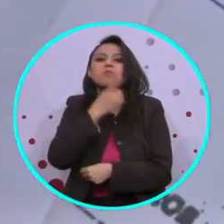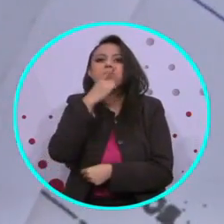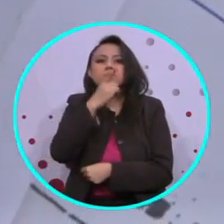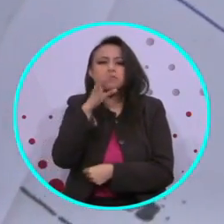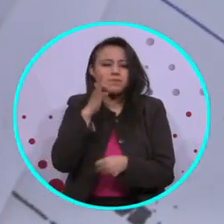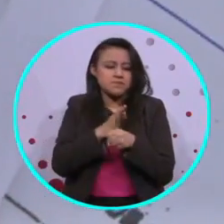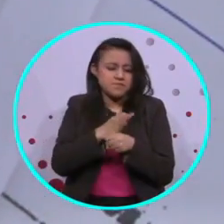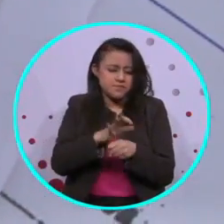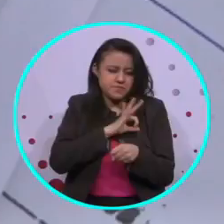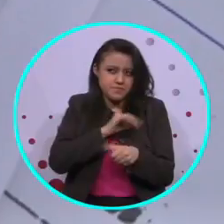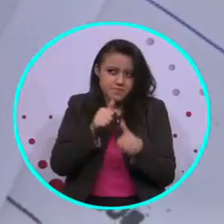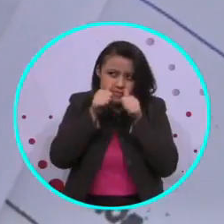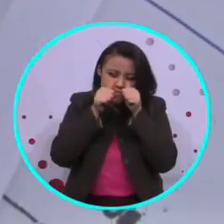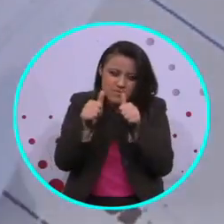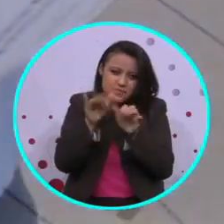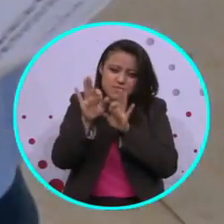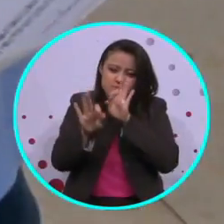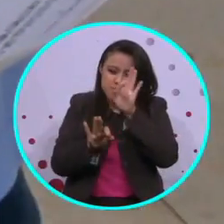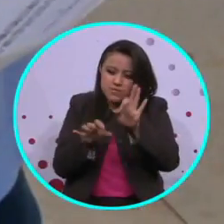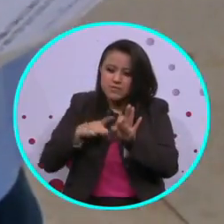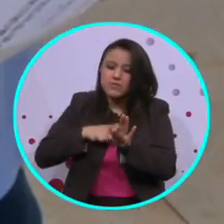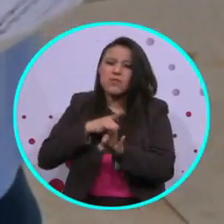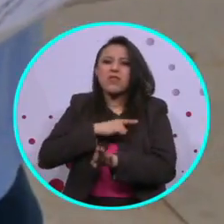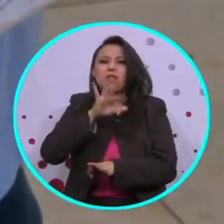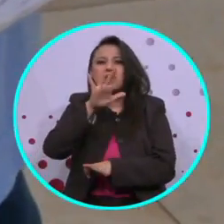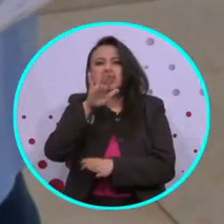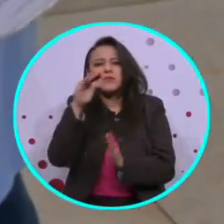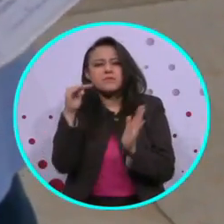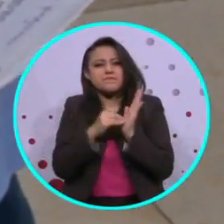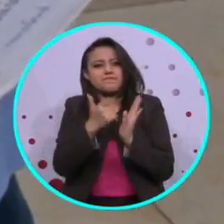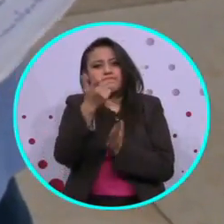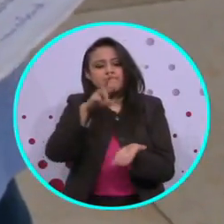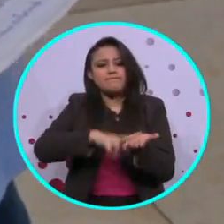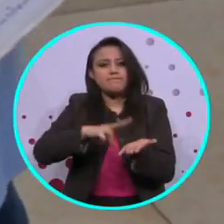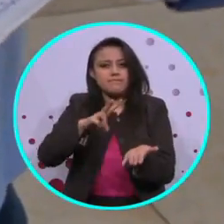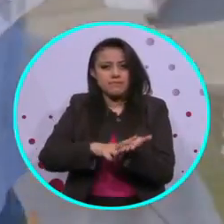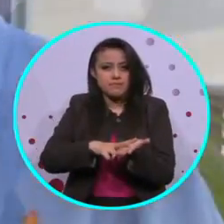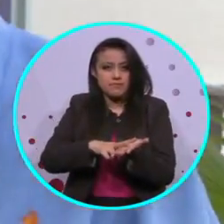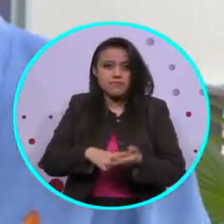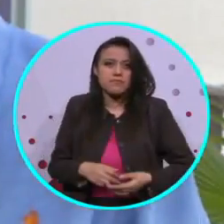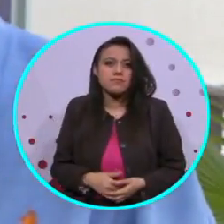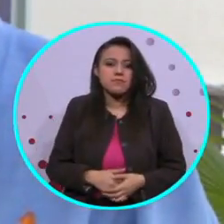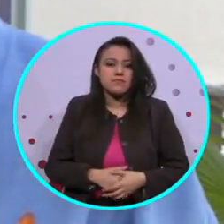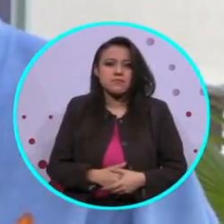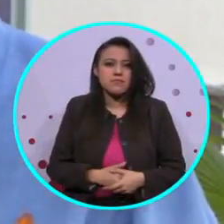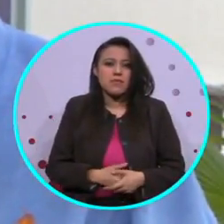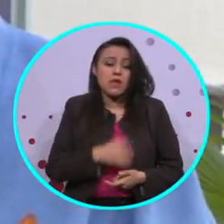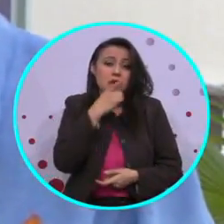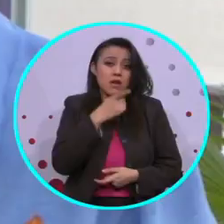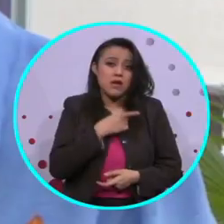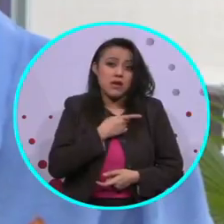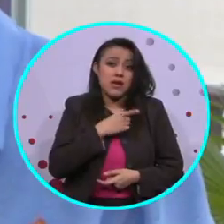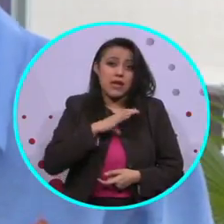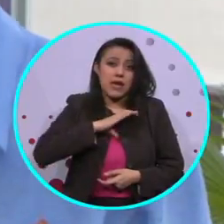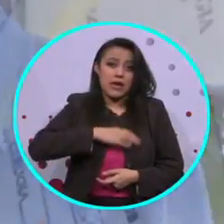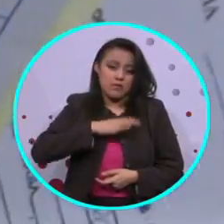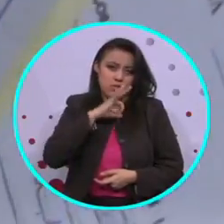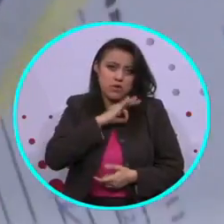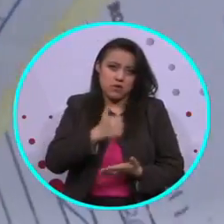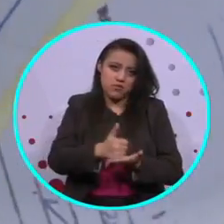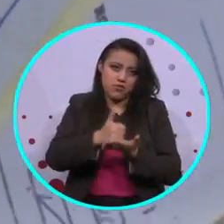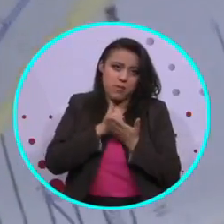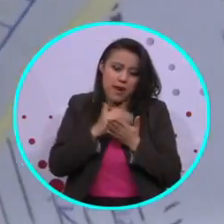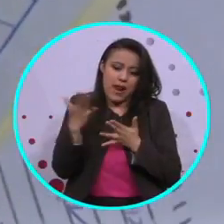puede atender con un tratamiento que ronda en los 50 mil pesos. Me mandaron a cancerología y me dicen que me ayudan con la mitad,